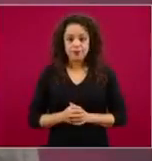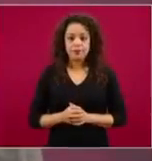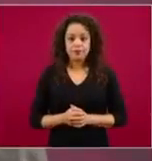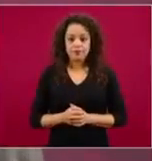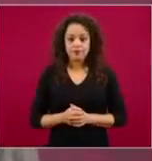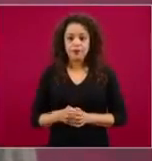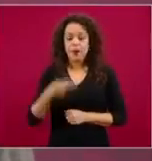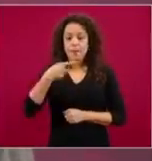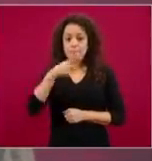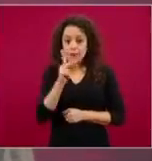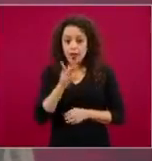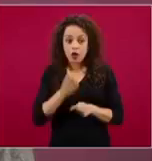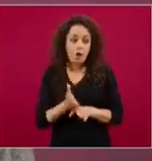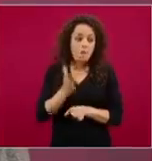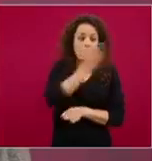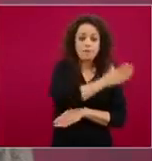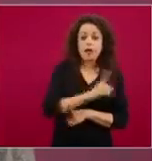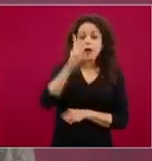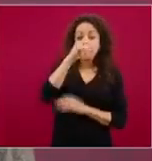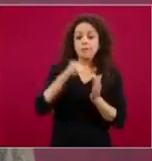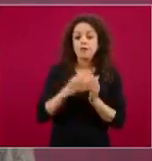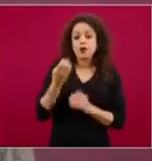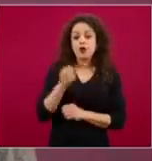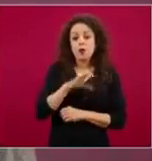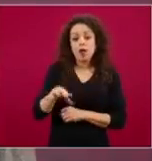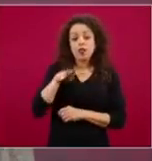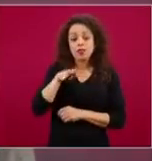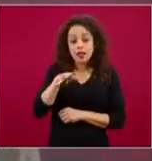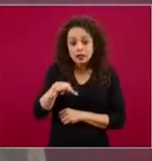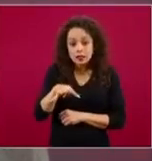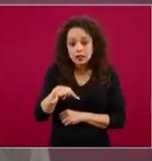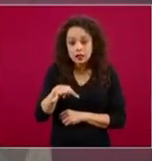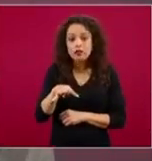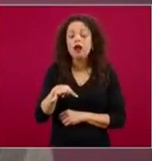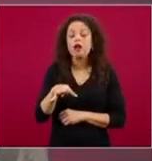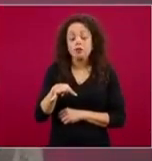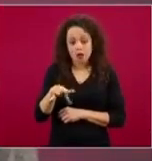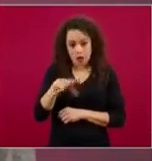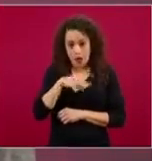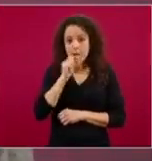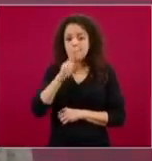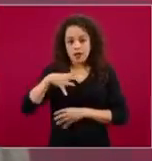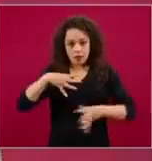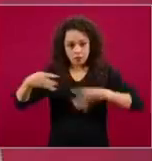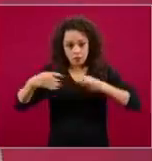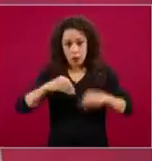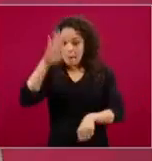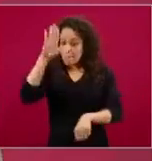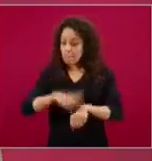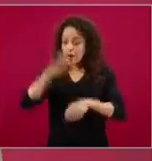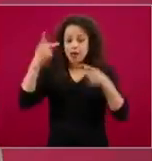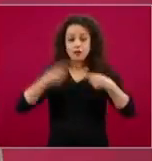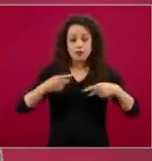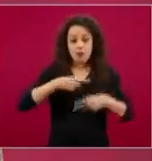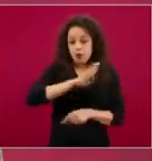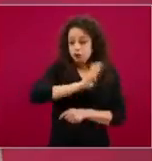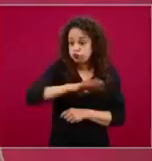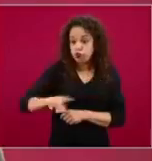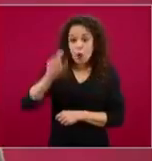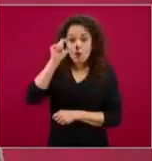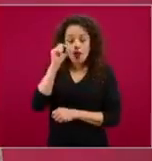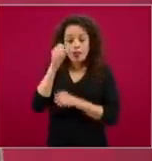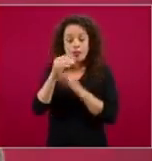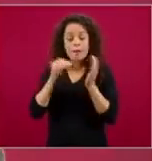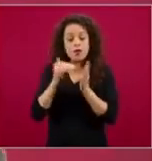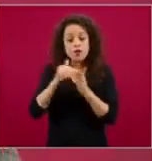ola epidémica en 1919. De hecho, la mayor contribución a la mortalidad, donde murieron 20 millones de personas durante